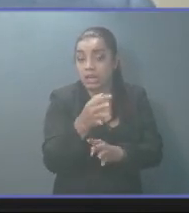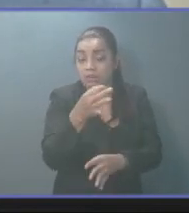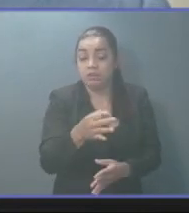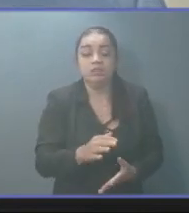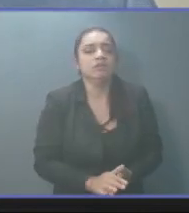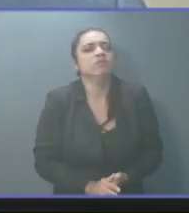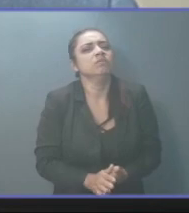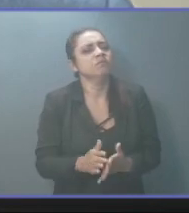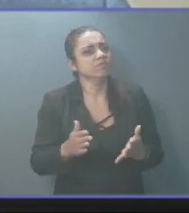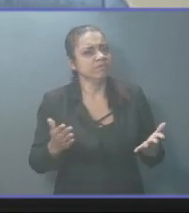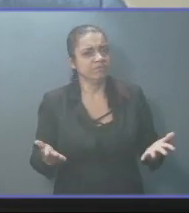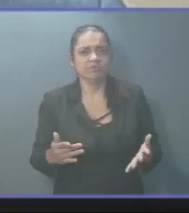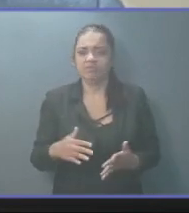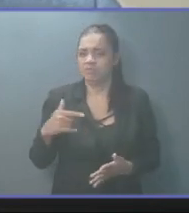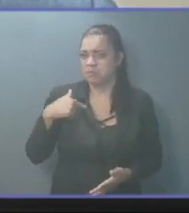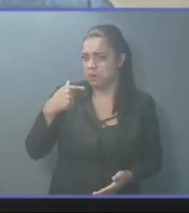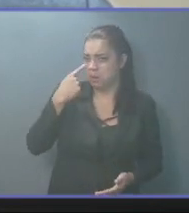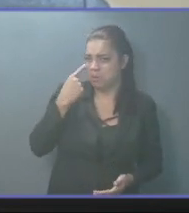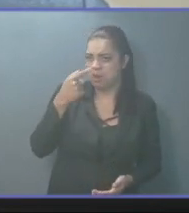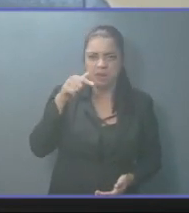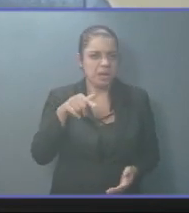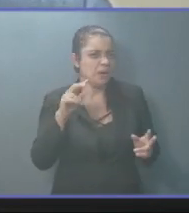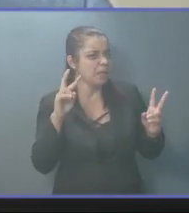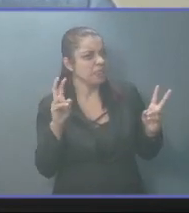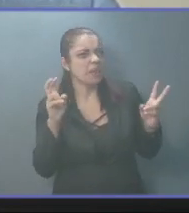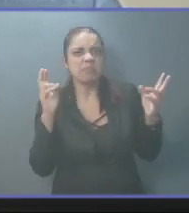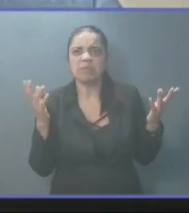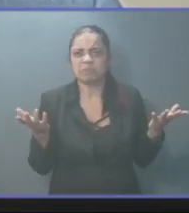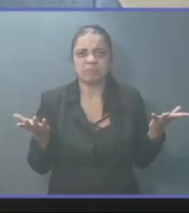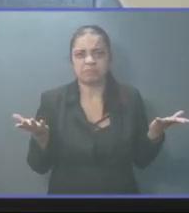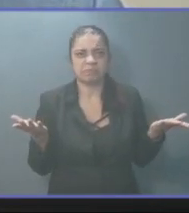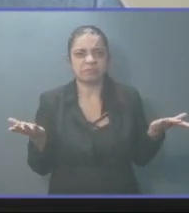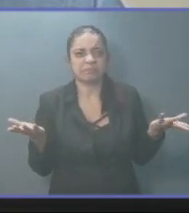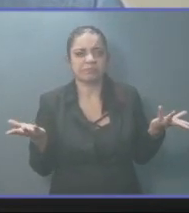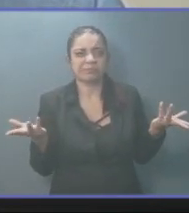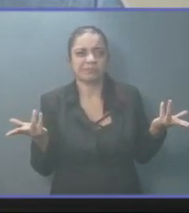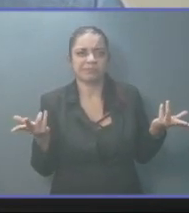pero yo veo que ahora que estamos hablando de este tema